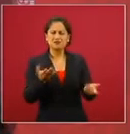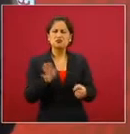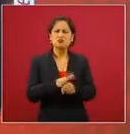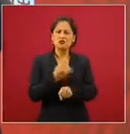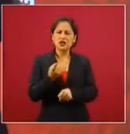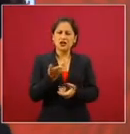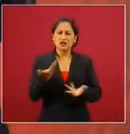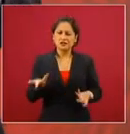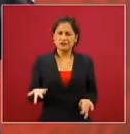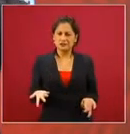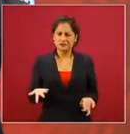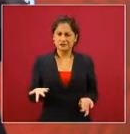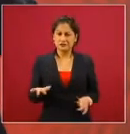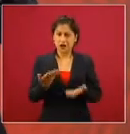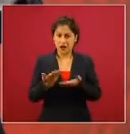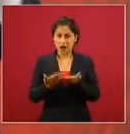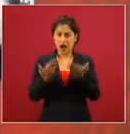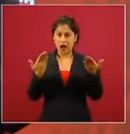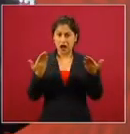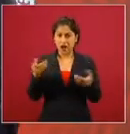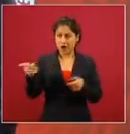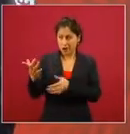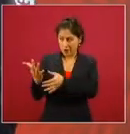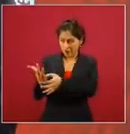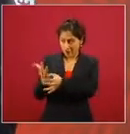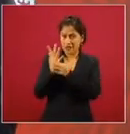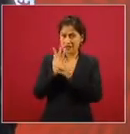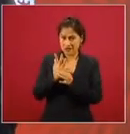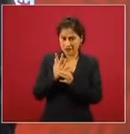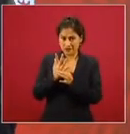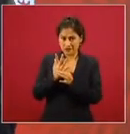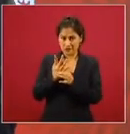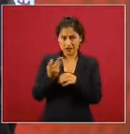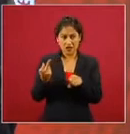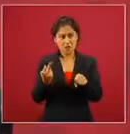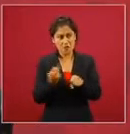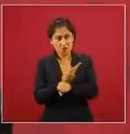que se haya actuado así.